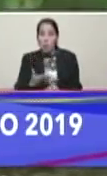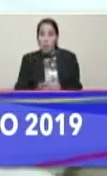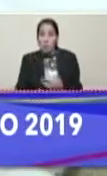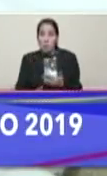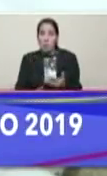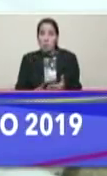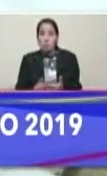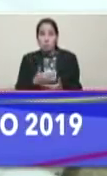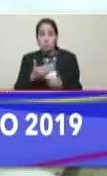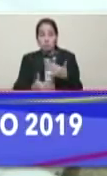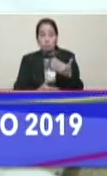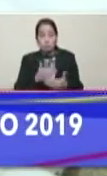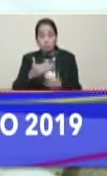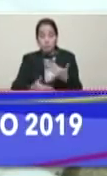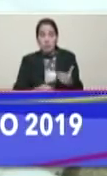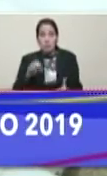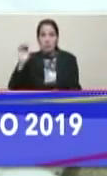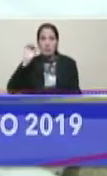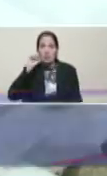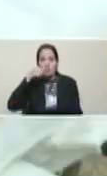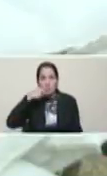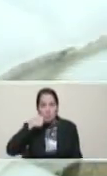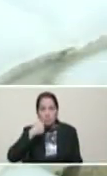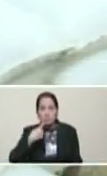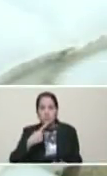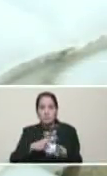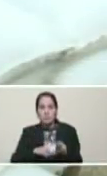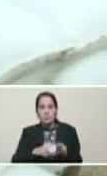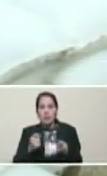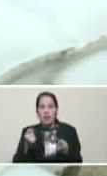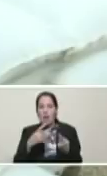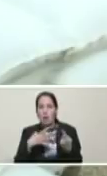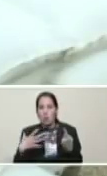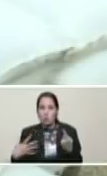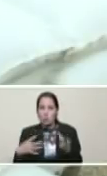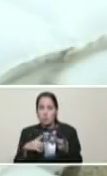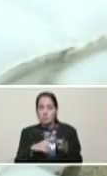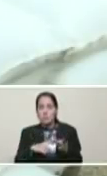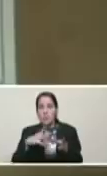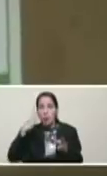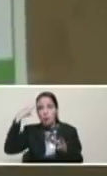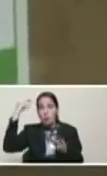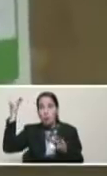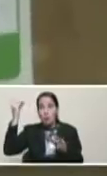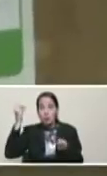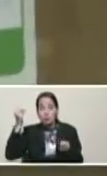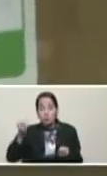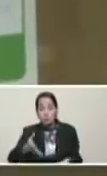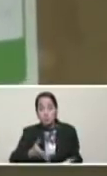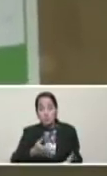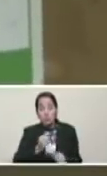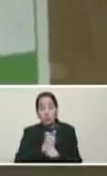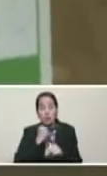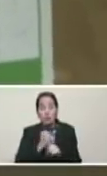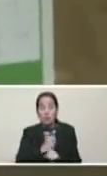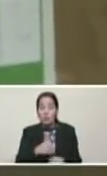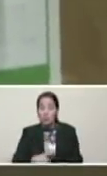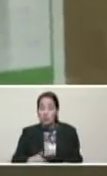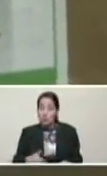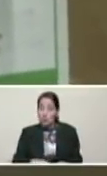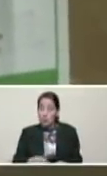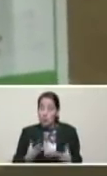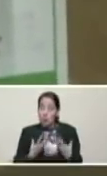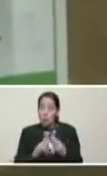mayor producción de maíz y de arroz en todo el país dios mediante así que estamos trabajando duro con nuestro pueblo